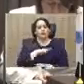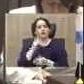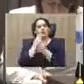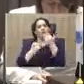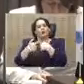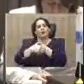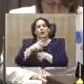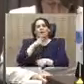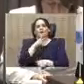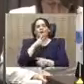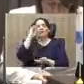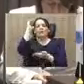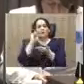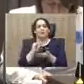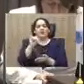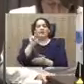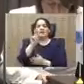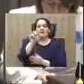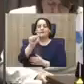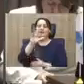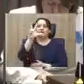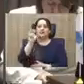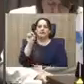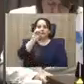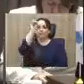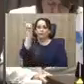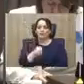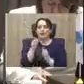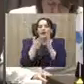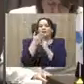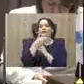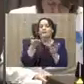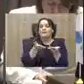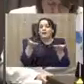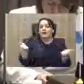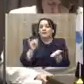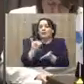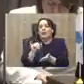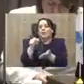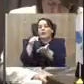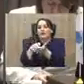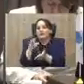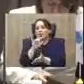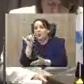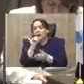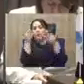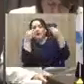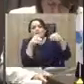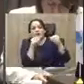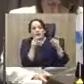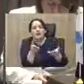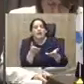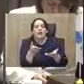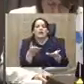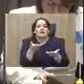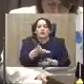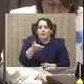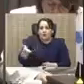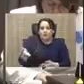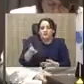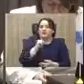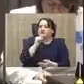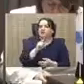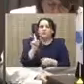un 30%, porque a través de mecanismos como este, como la venta de activos ociosos también, que fue otro proyecto presentado por Nueva